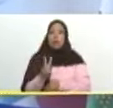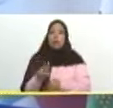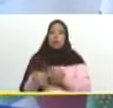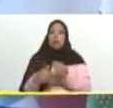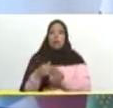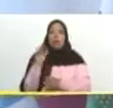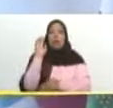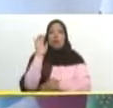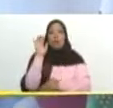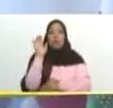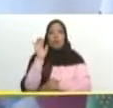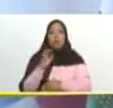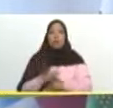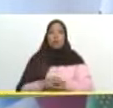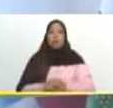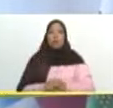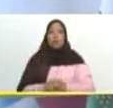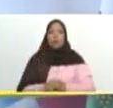norte.